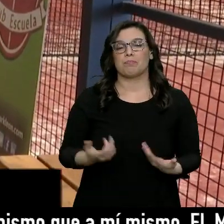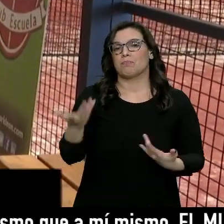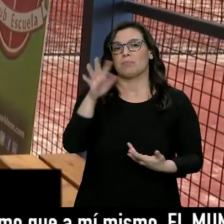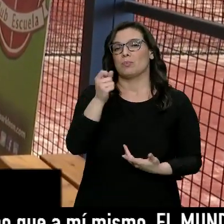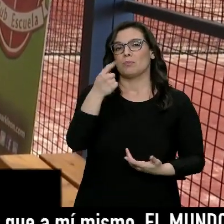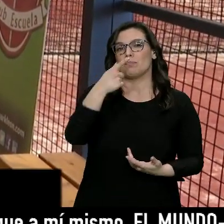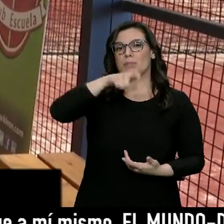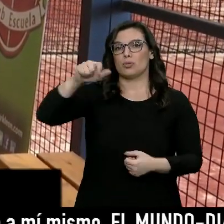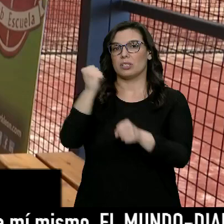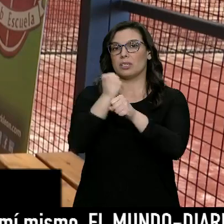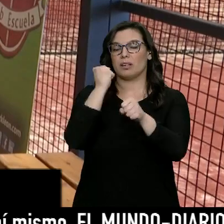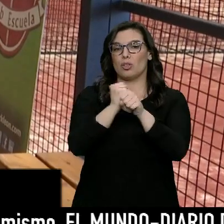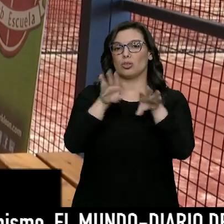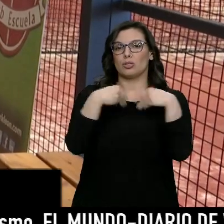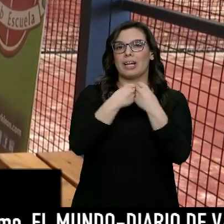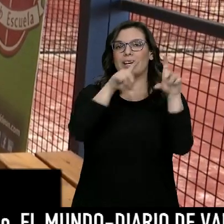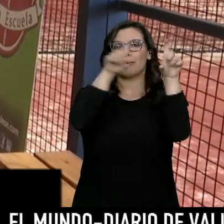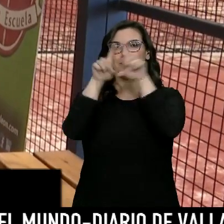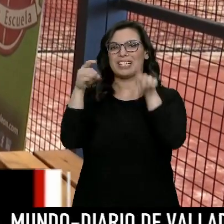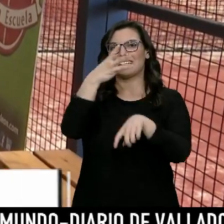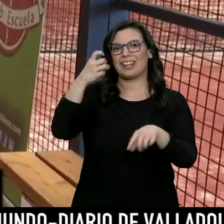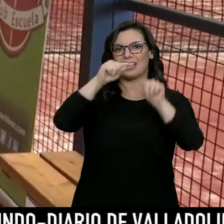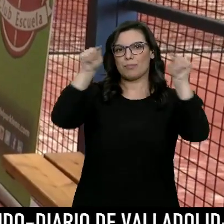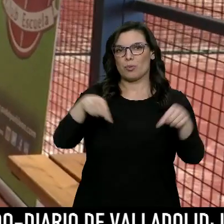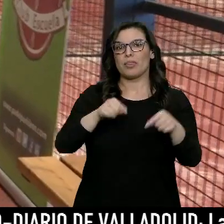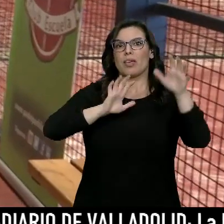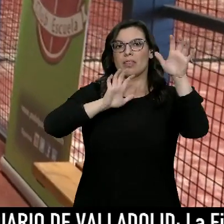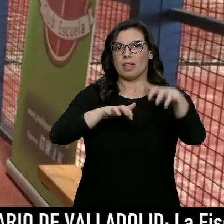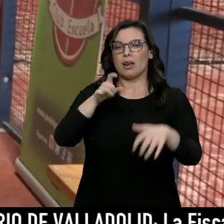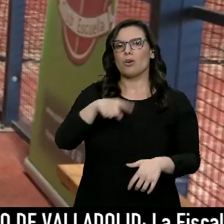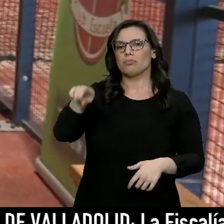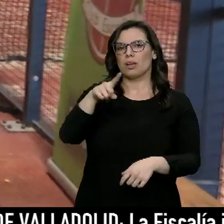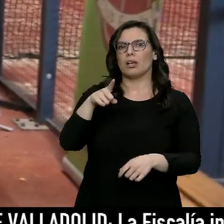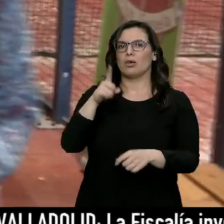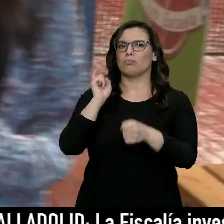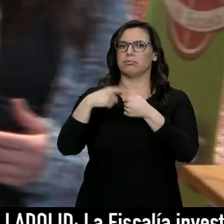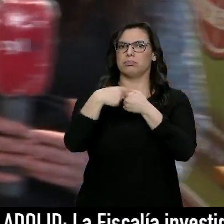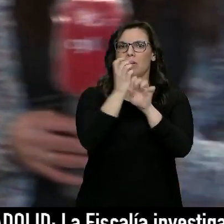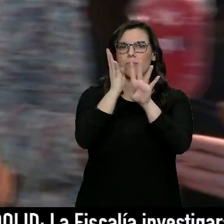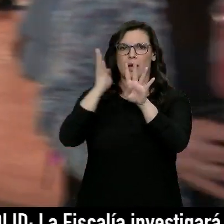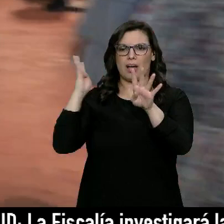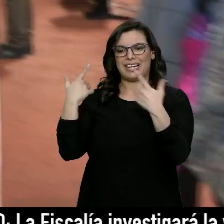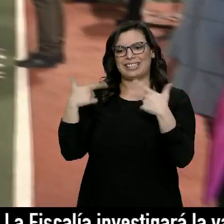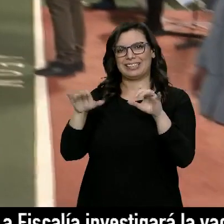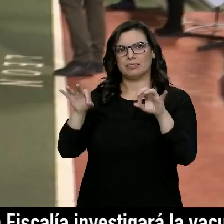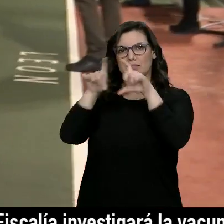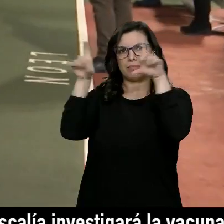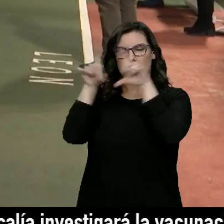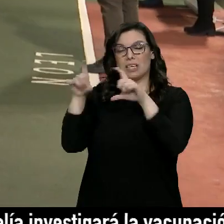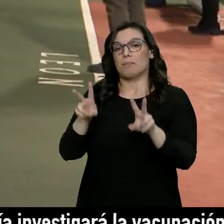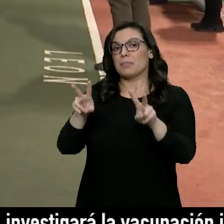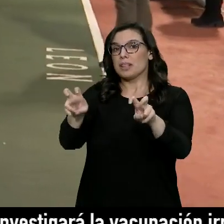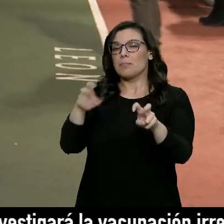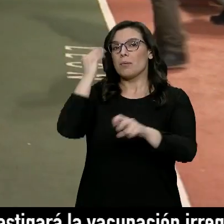Aproximadamente unos 1.000 trabajadores de 300 empresas de la provincia de León pasarán por este cribado dedicado al sector empresarial, que aunque en principio